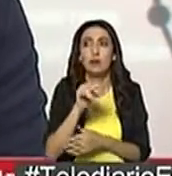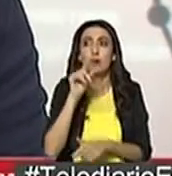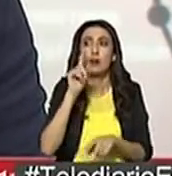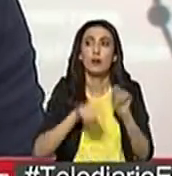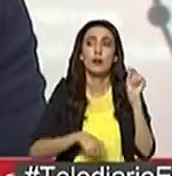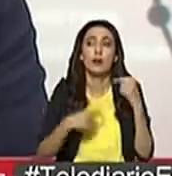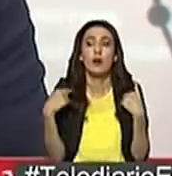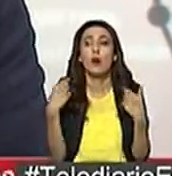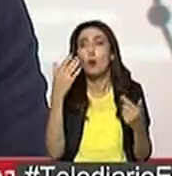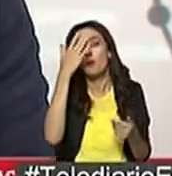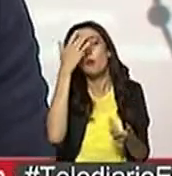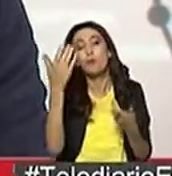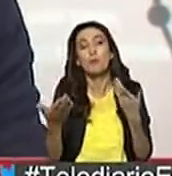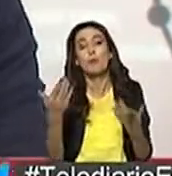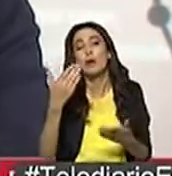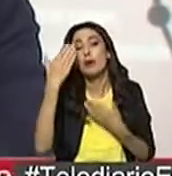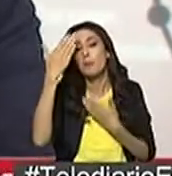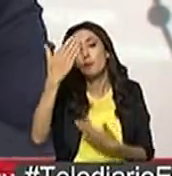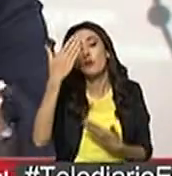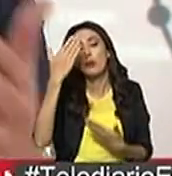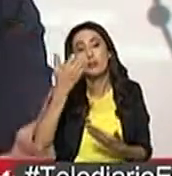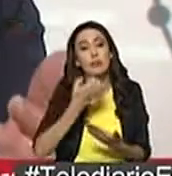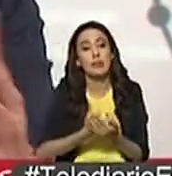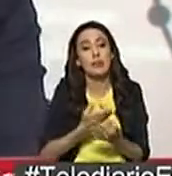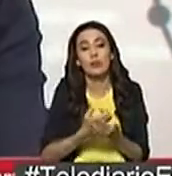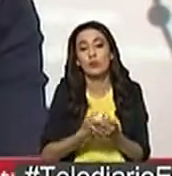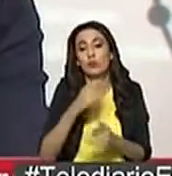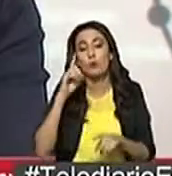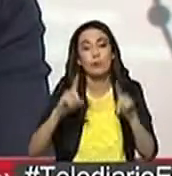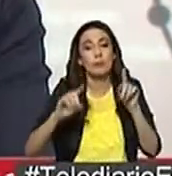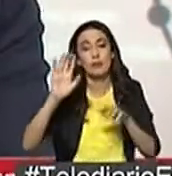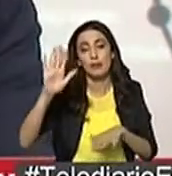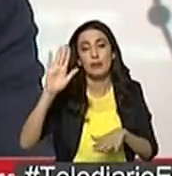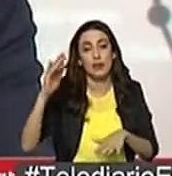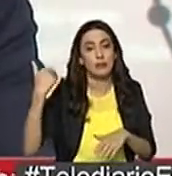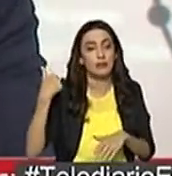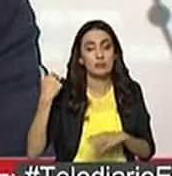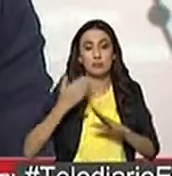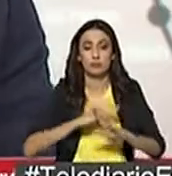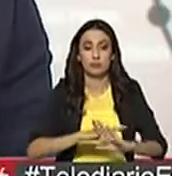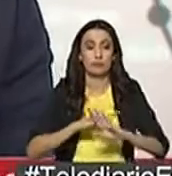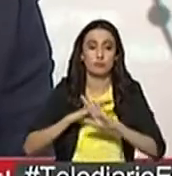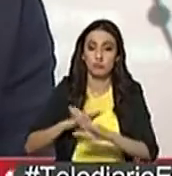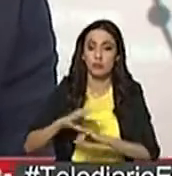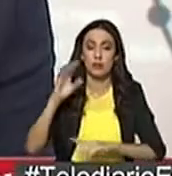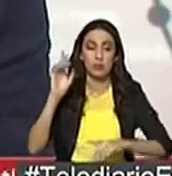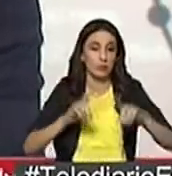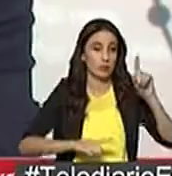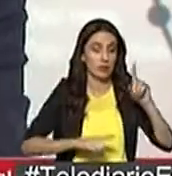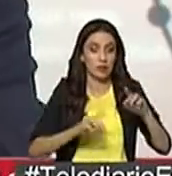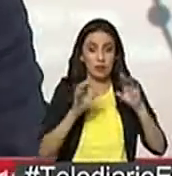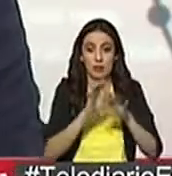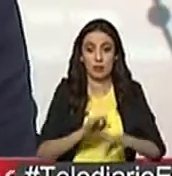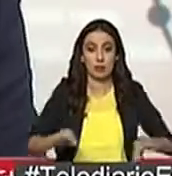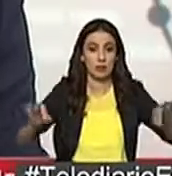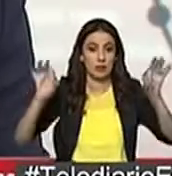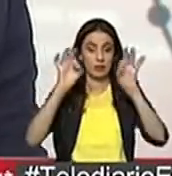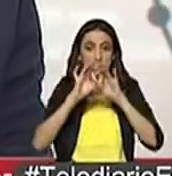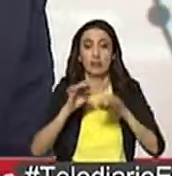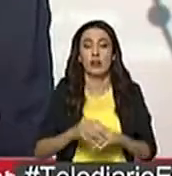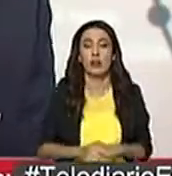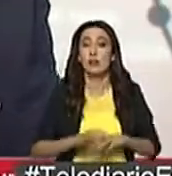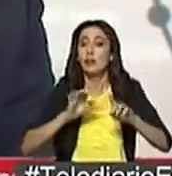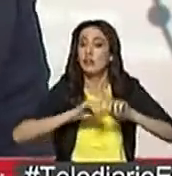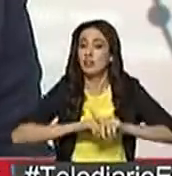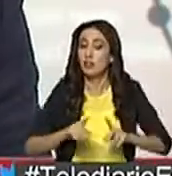subsidios, que es una política económica de avanzada para evitar que clases medias y altas sigan teniendo subsidios a los combustibles.